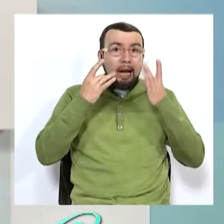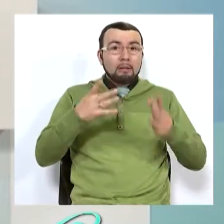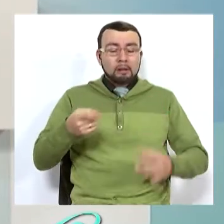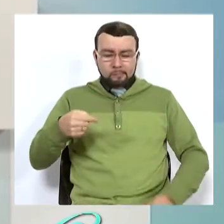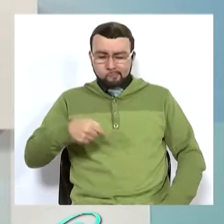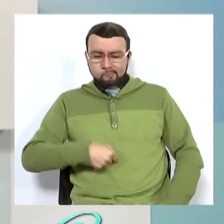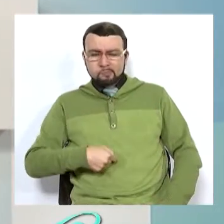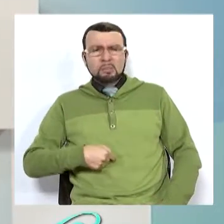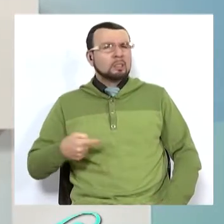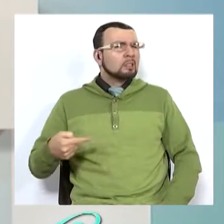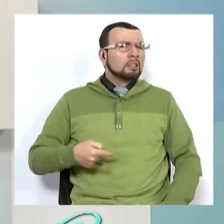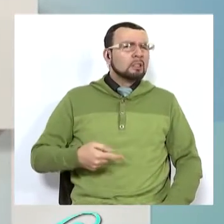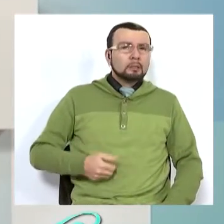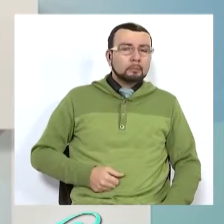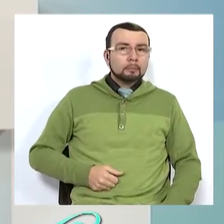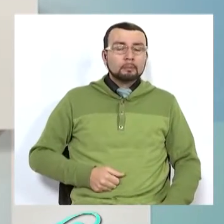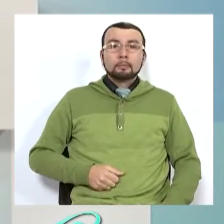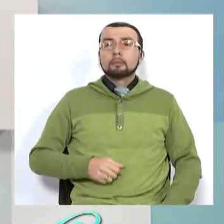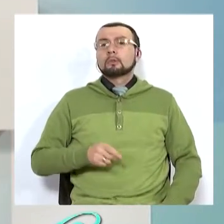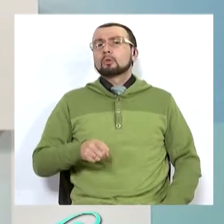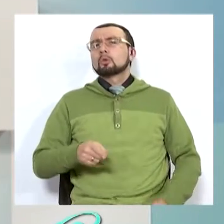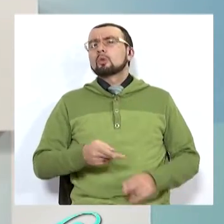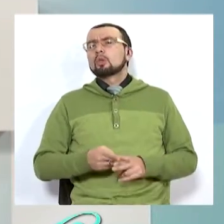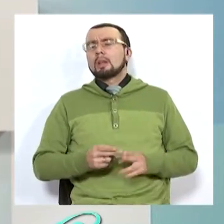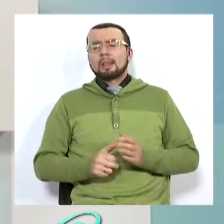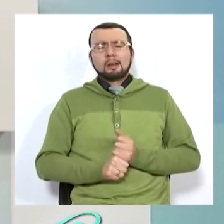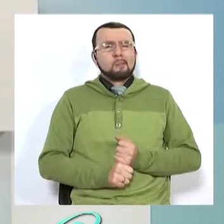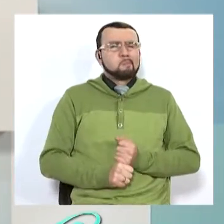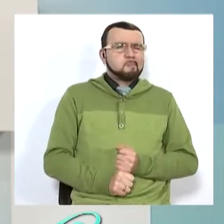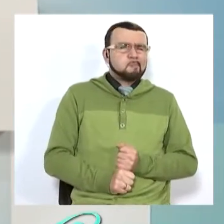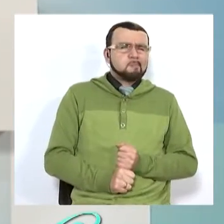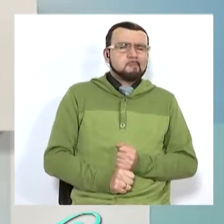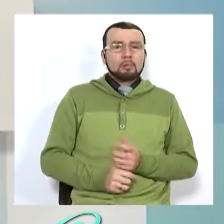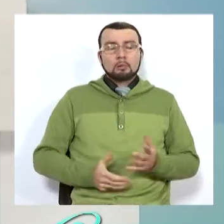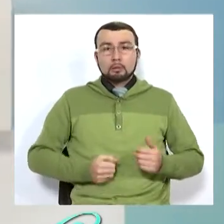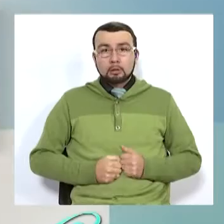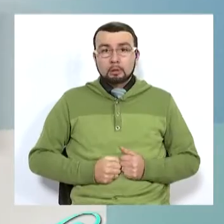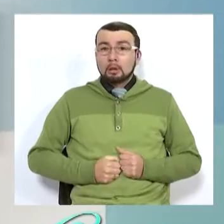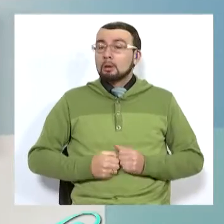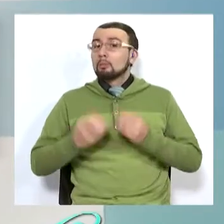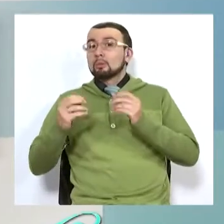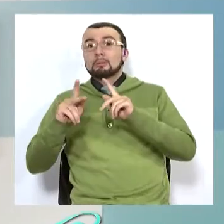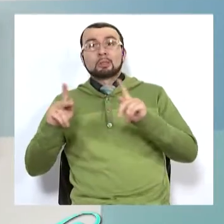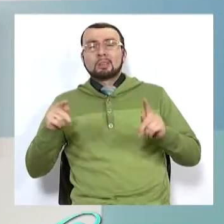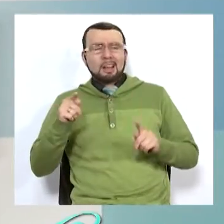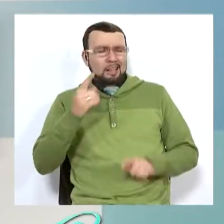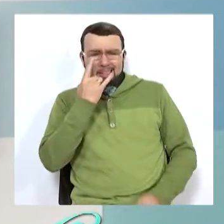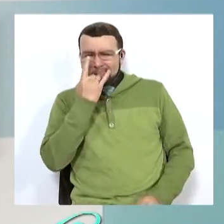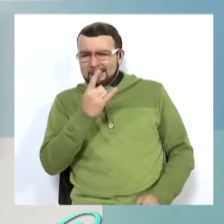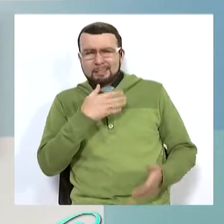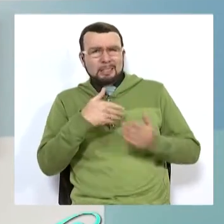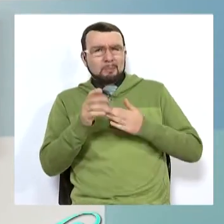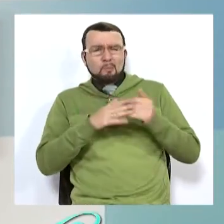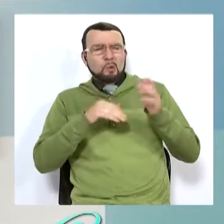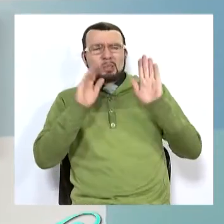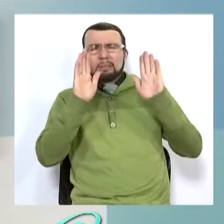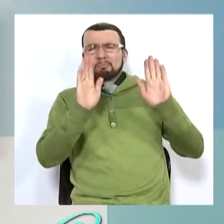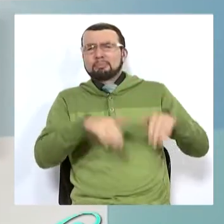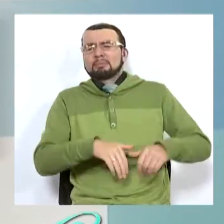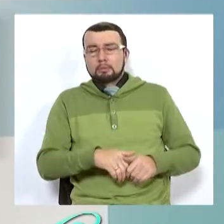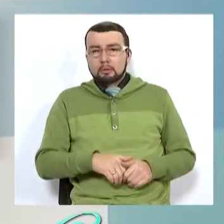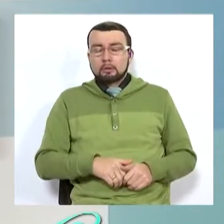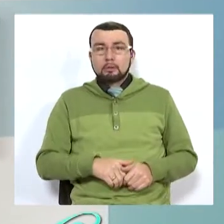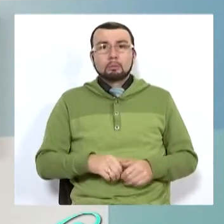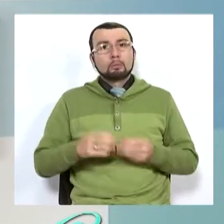pueda tener el ser humano? Se llama estreñimiento. Ya las personas no le dan importancia casi a ese síntoma y